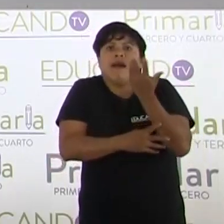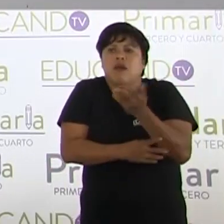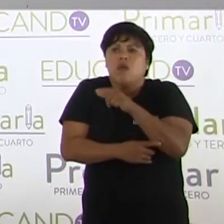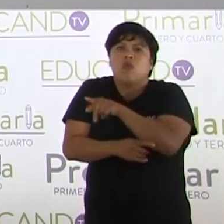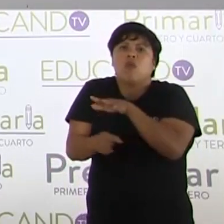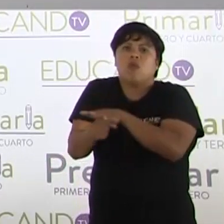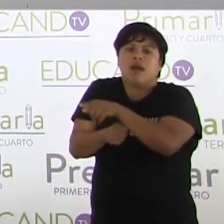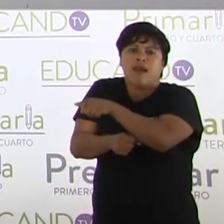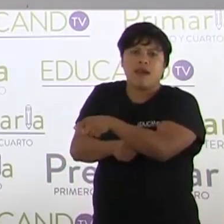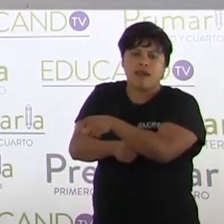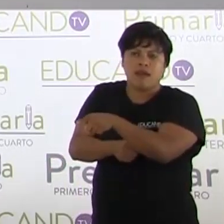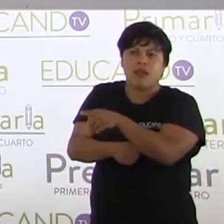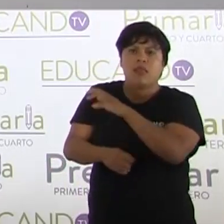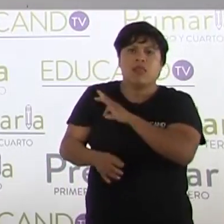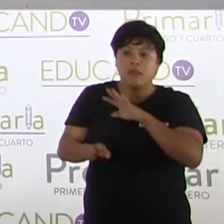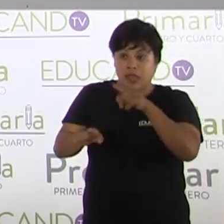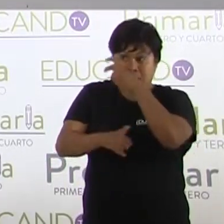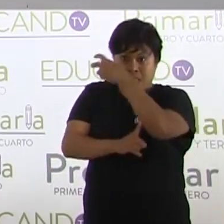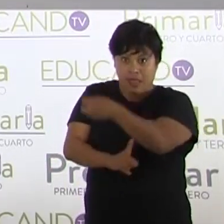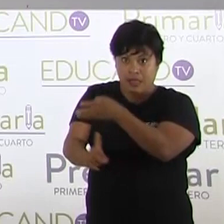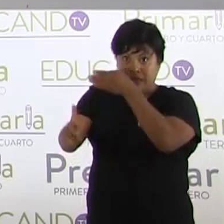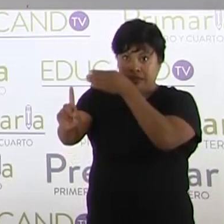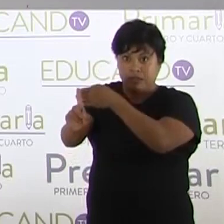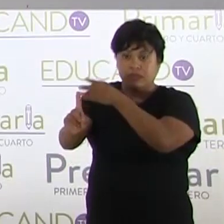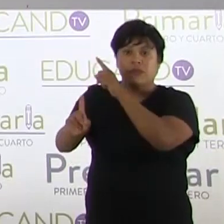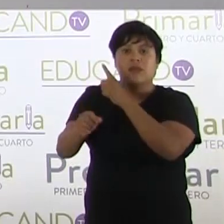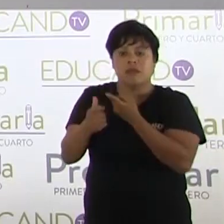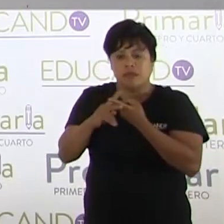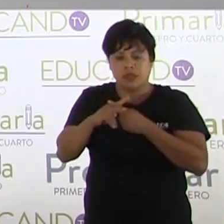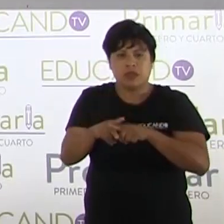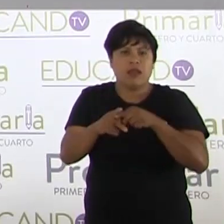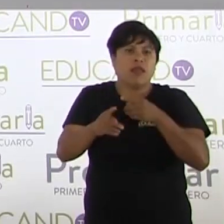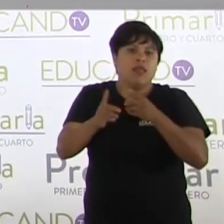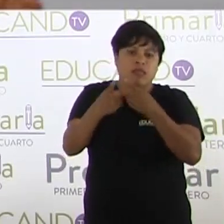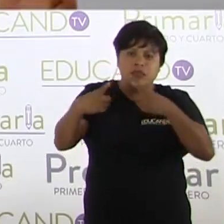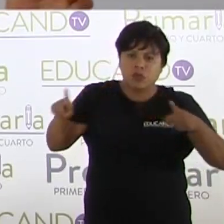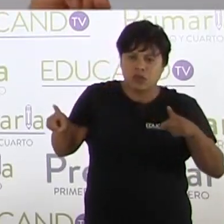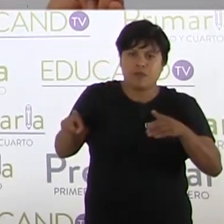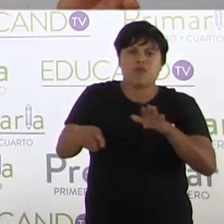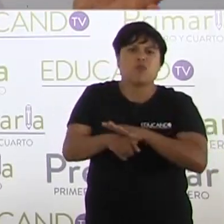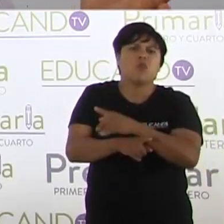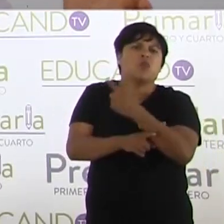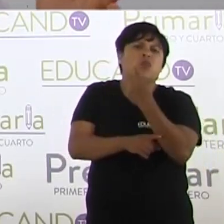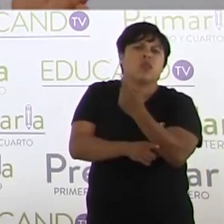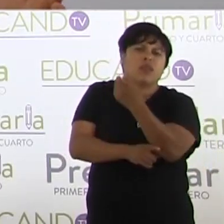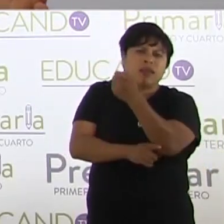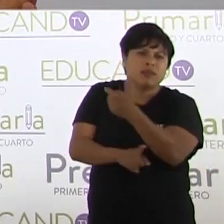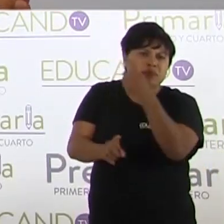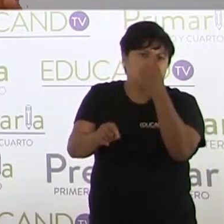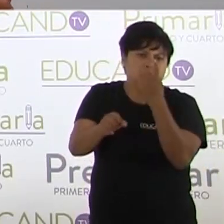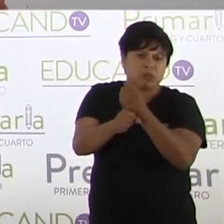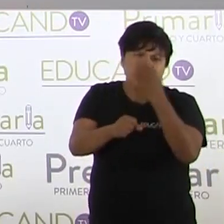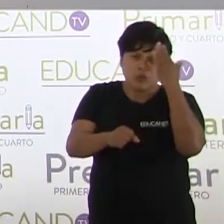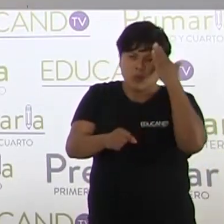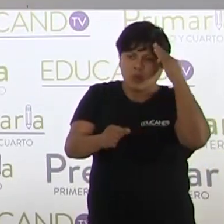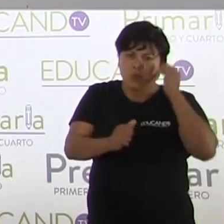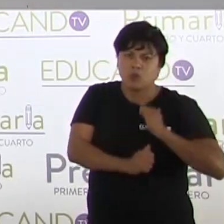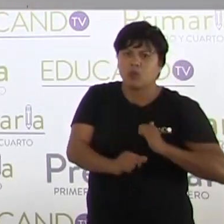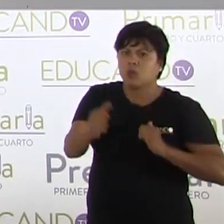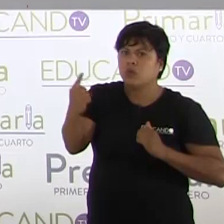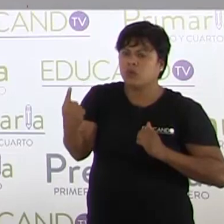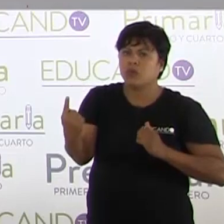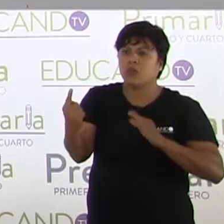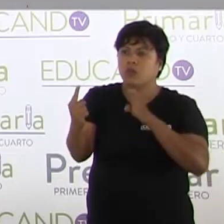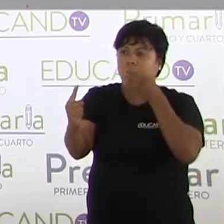ahí empezar a desarrollar también la teoría. ¿Por qué razón? Porque viene desarrollándose